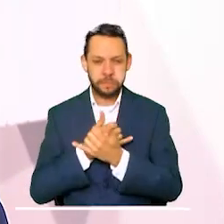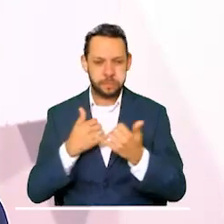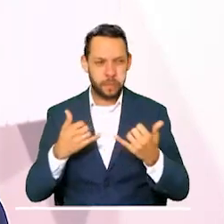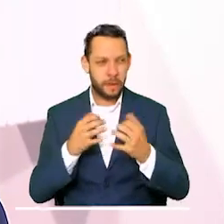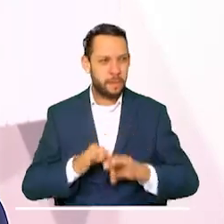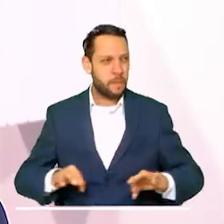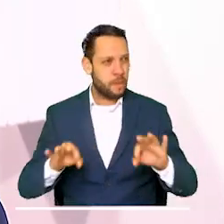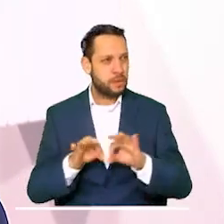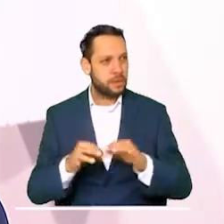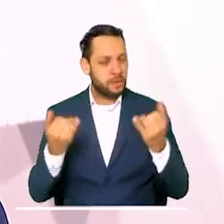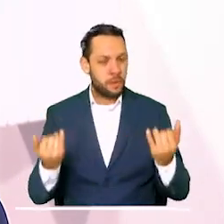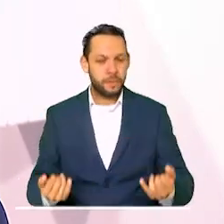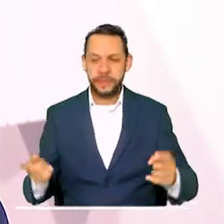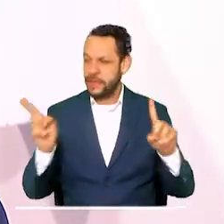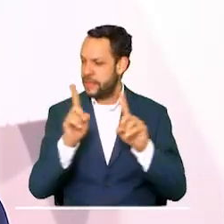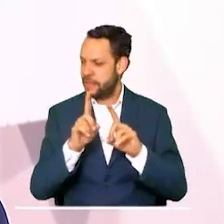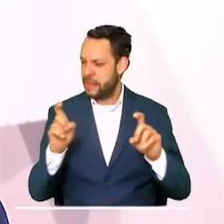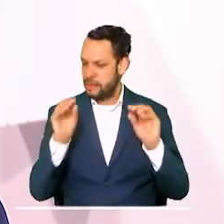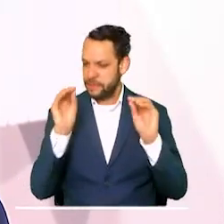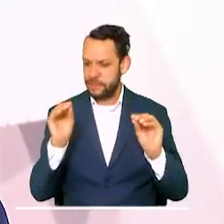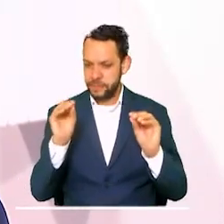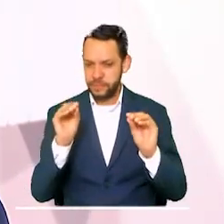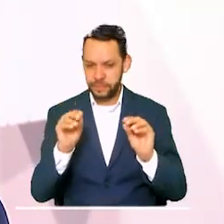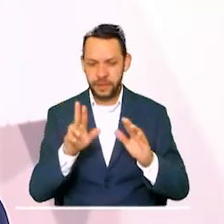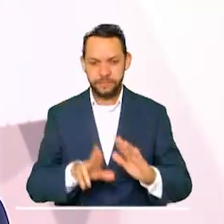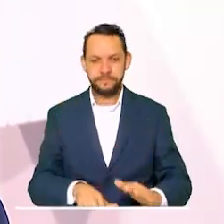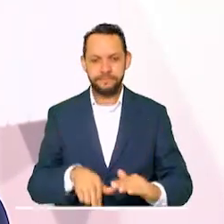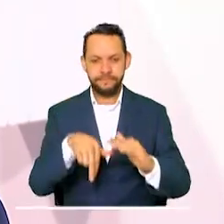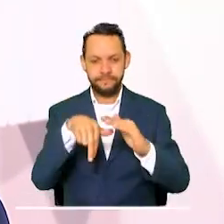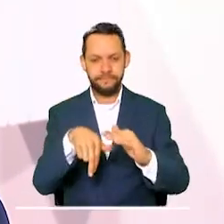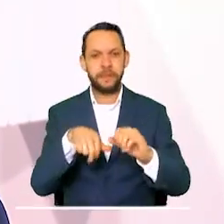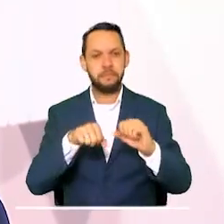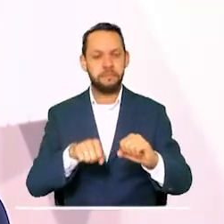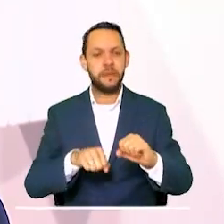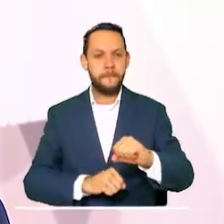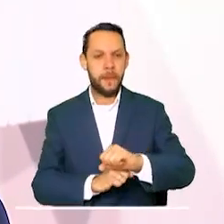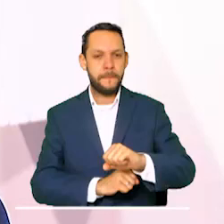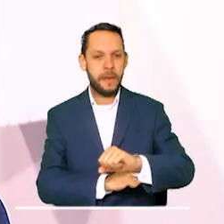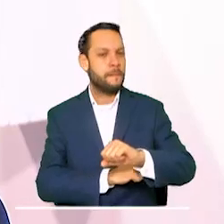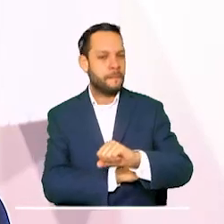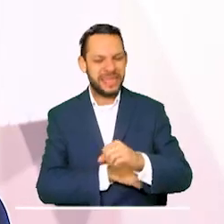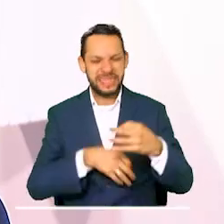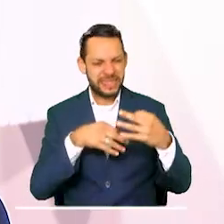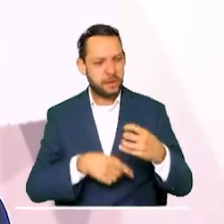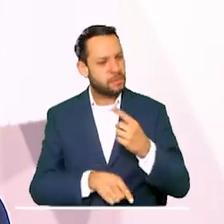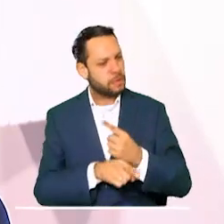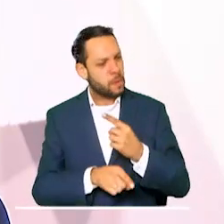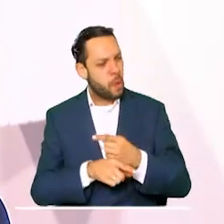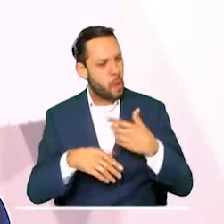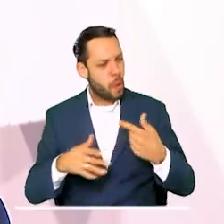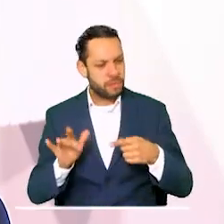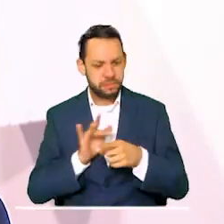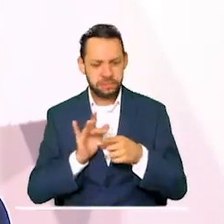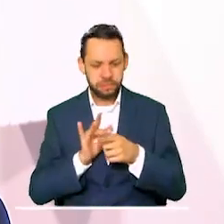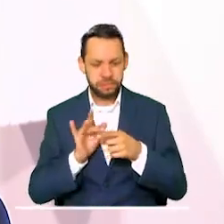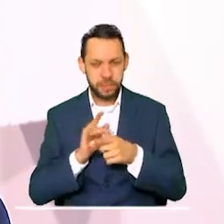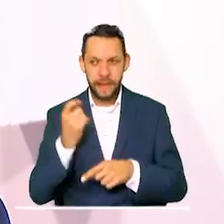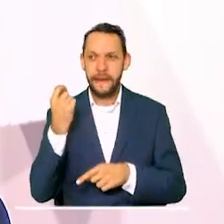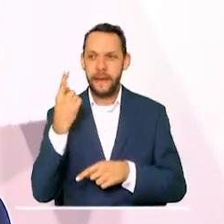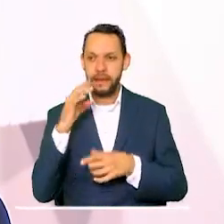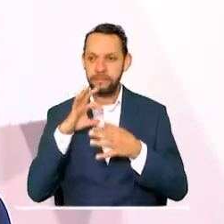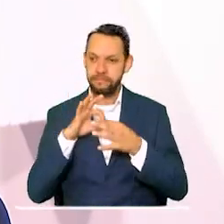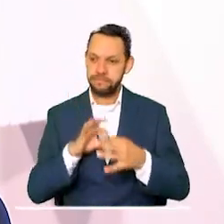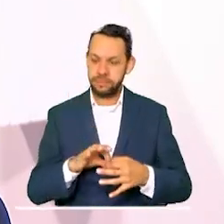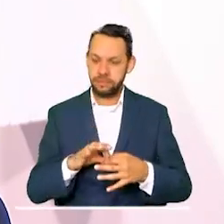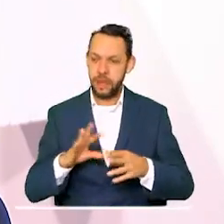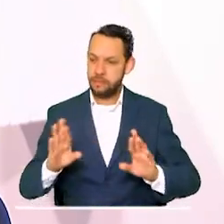tema que se intitula Resiliencia y Bienestar. Un tema muy interesante y vamos a entender qué es